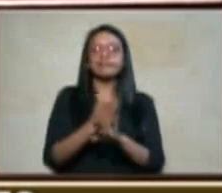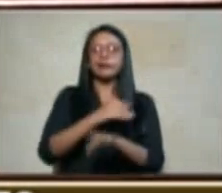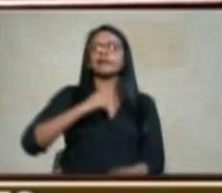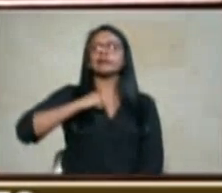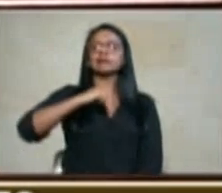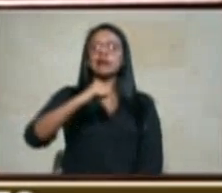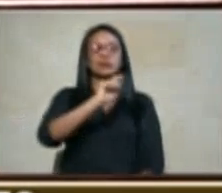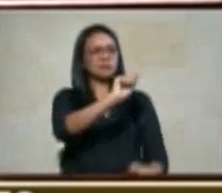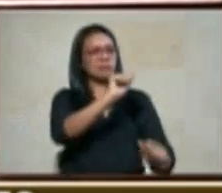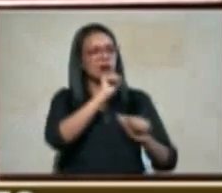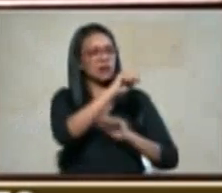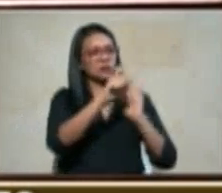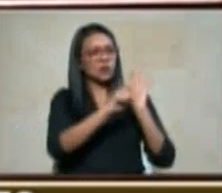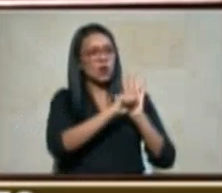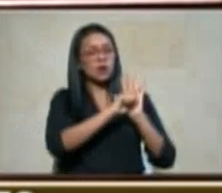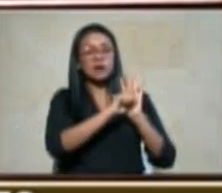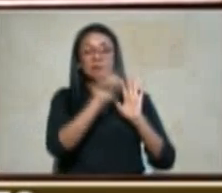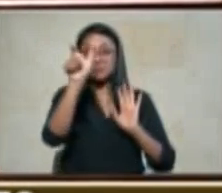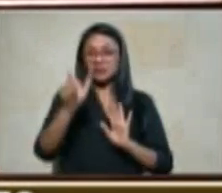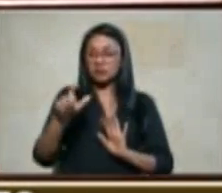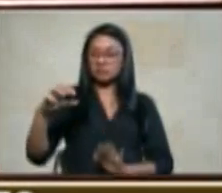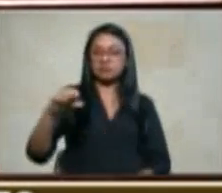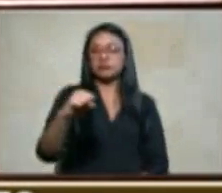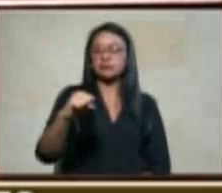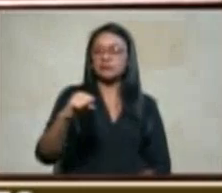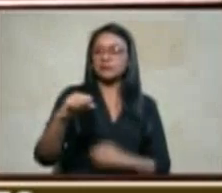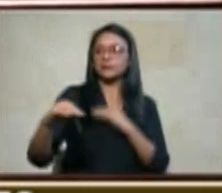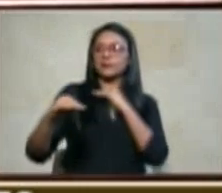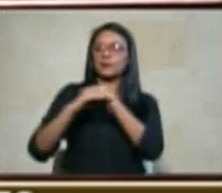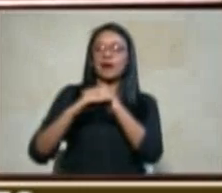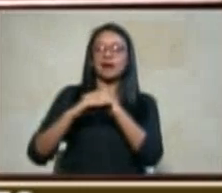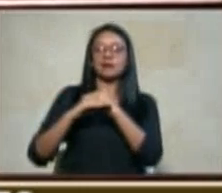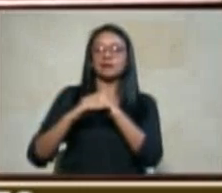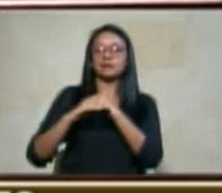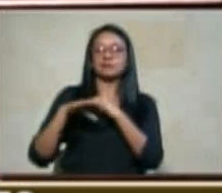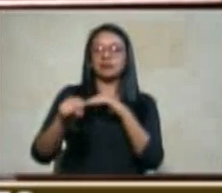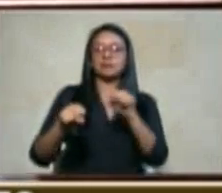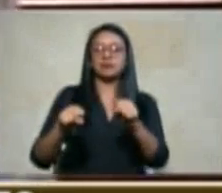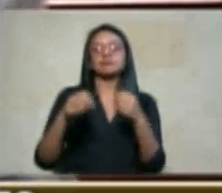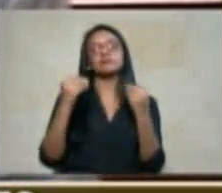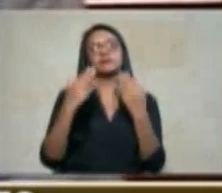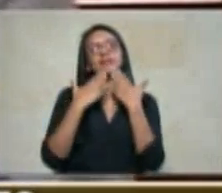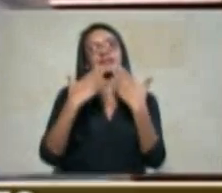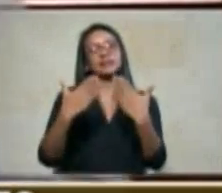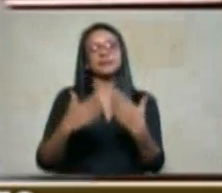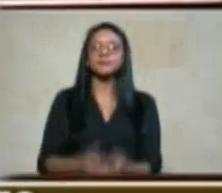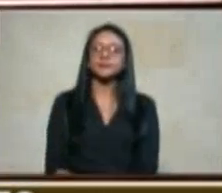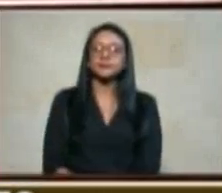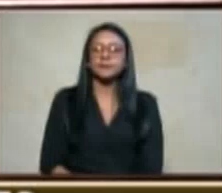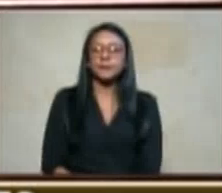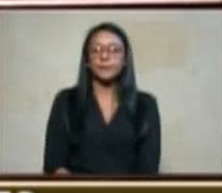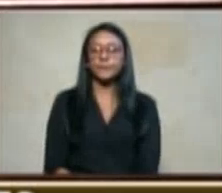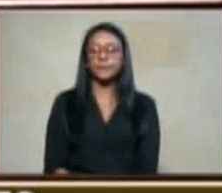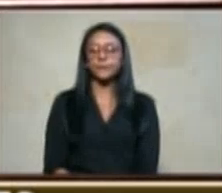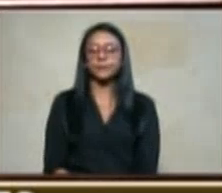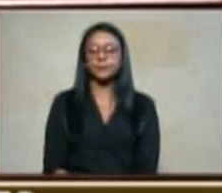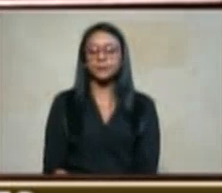derecho a que me indemnizaran, pero la persona que reclamó también tenía derecho a reclamar. Muchas gracias.